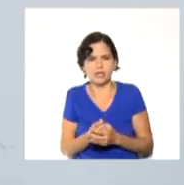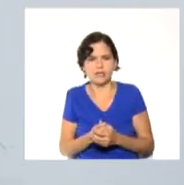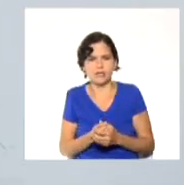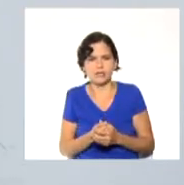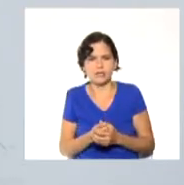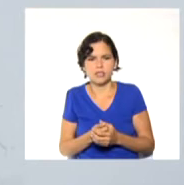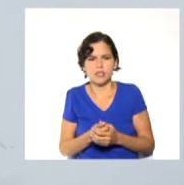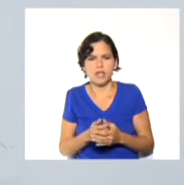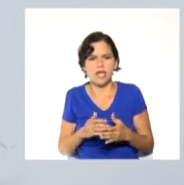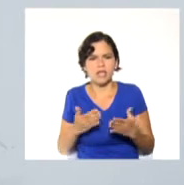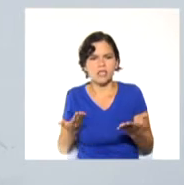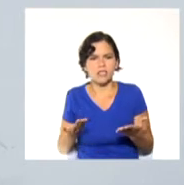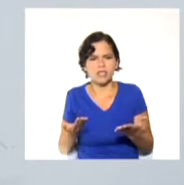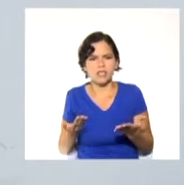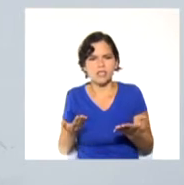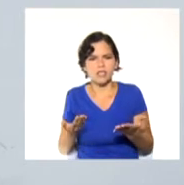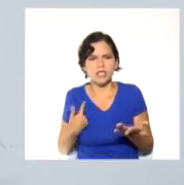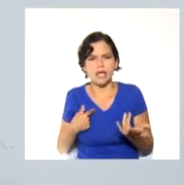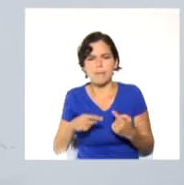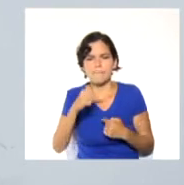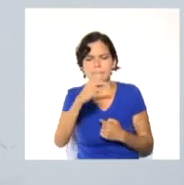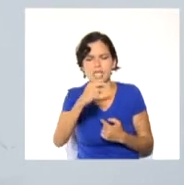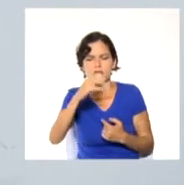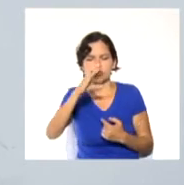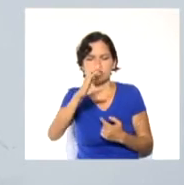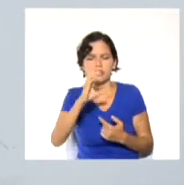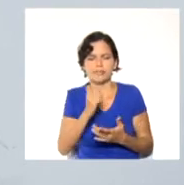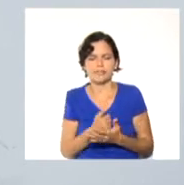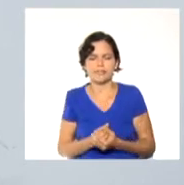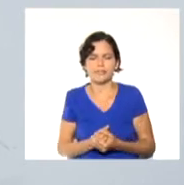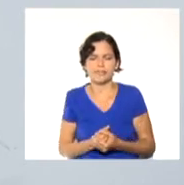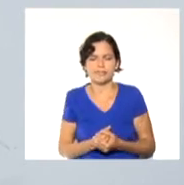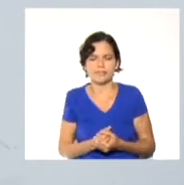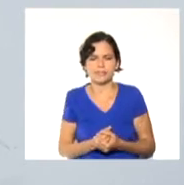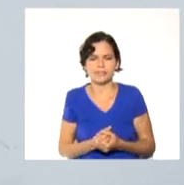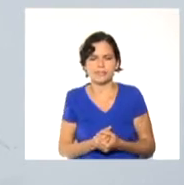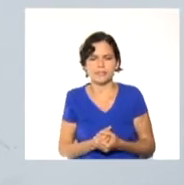quién despejo? Piensen en casa, ¿a quién voy a despejar?